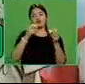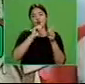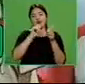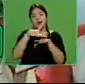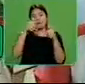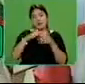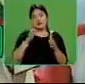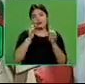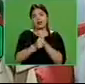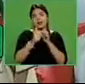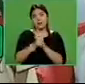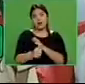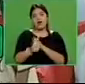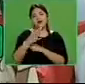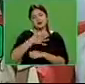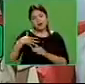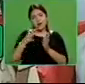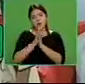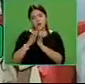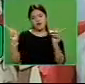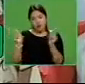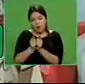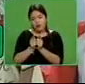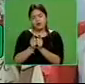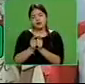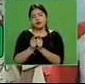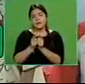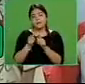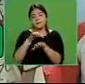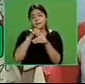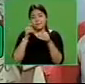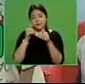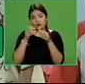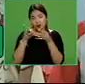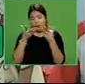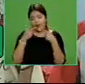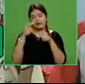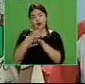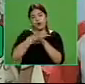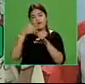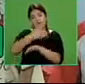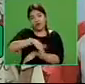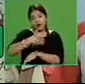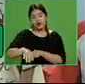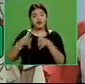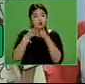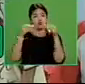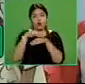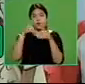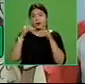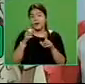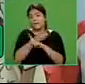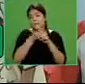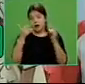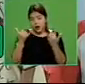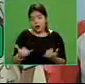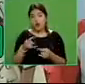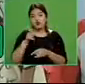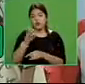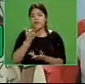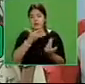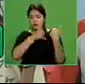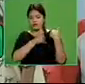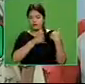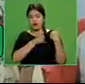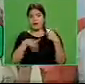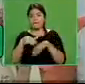Benítez. Yo quisiera un breve recuento de lo que ha sido este gobierno de la eficiencia en la calle, que bueno, todos los ministros, pero en este caso tú que